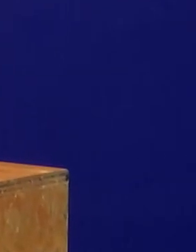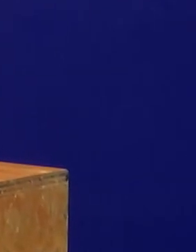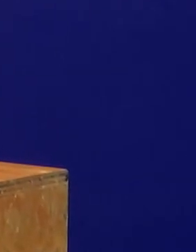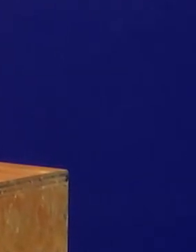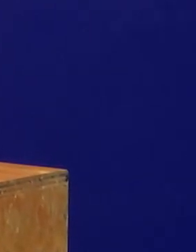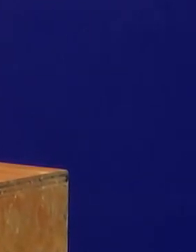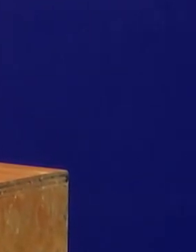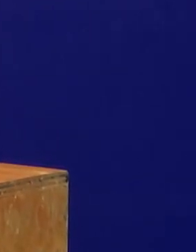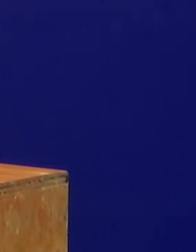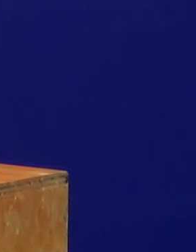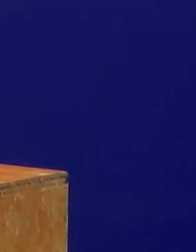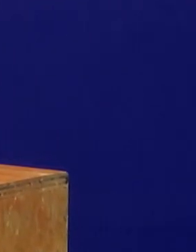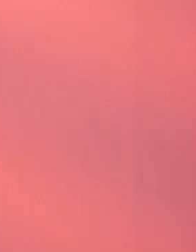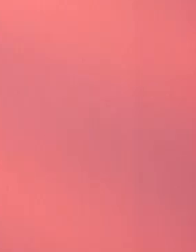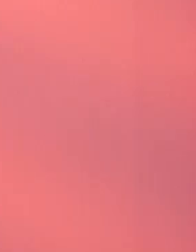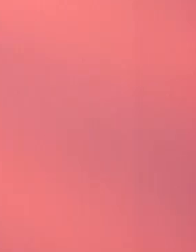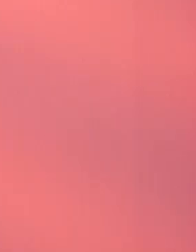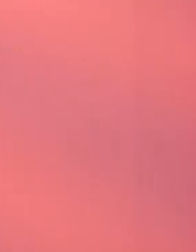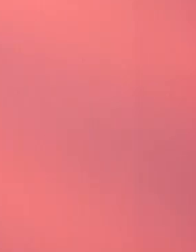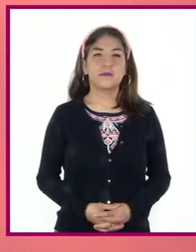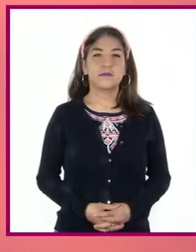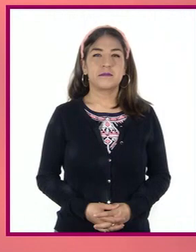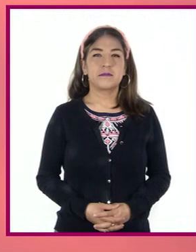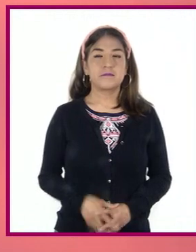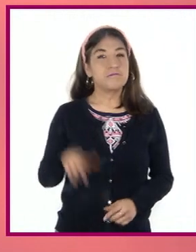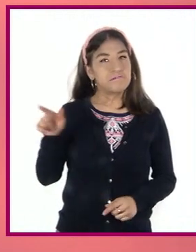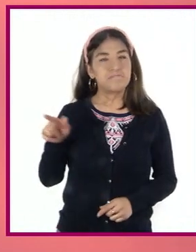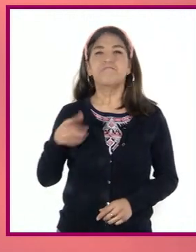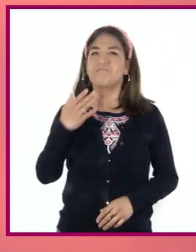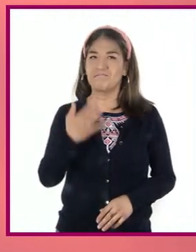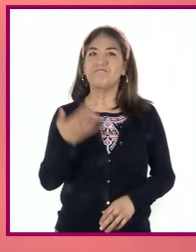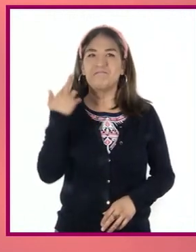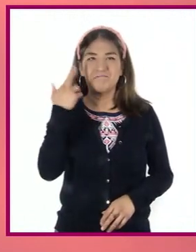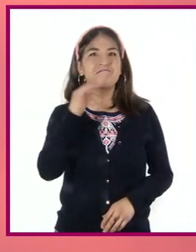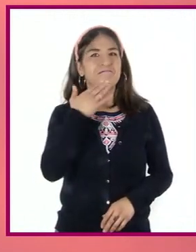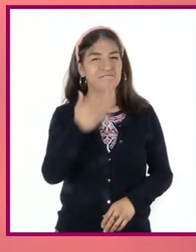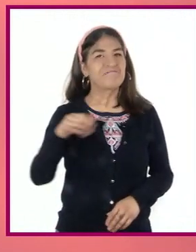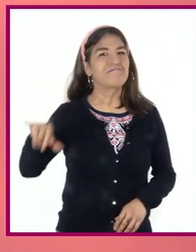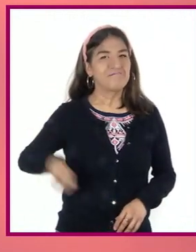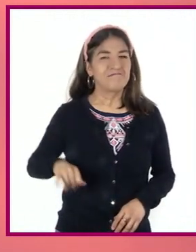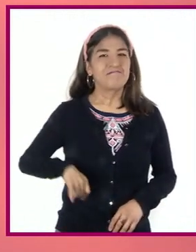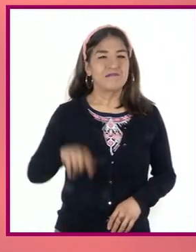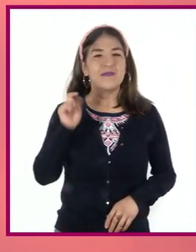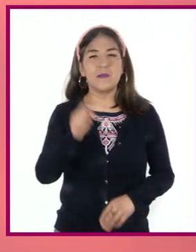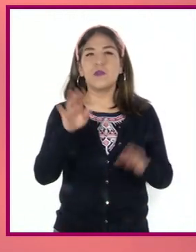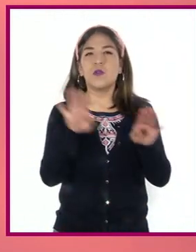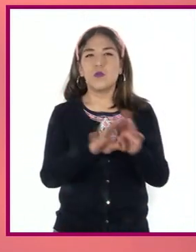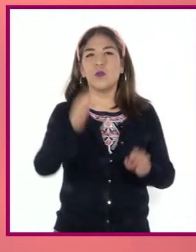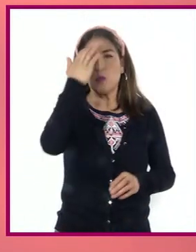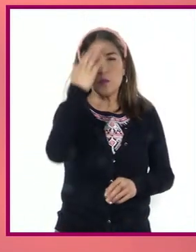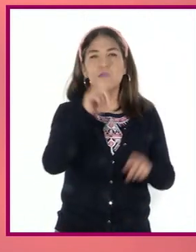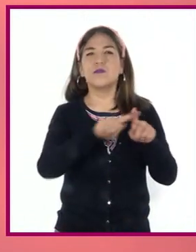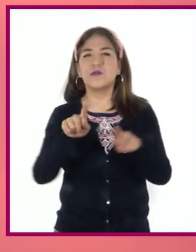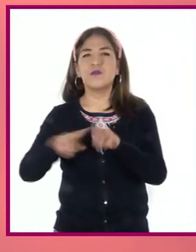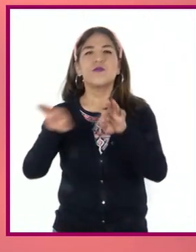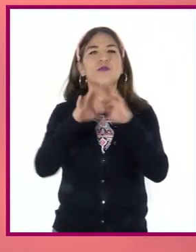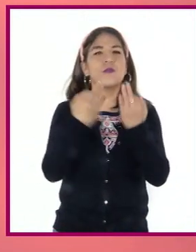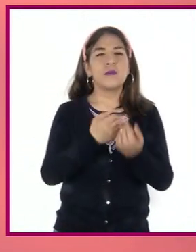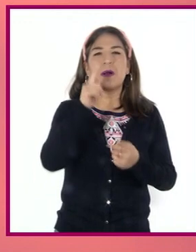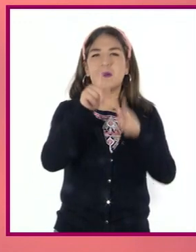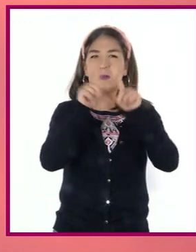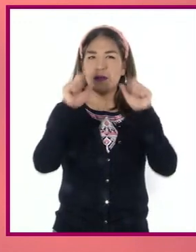el lenguaje. Con esto nos referimos a indagar formas literarias en poemas. Esto nos